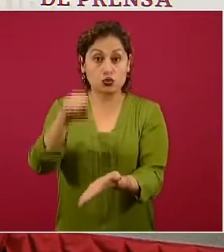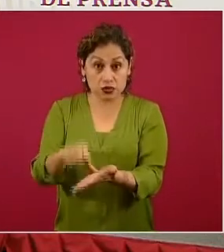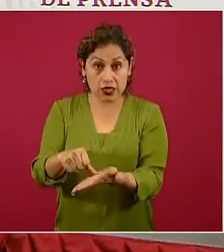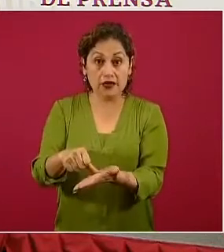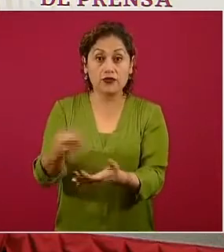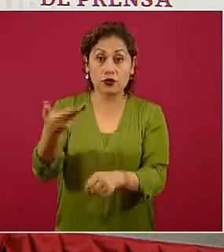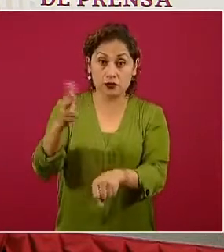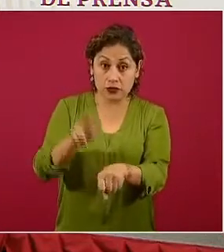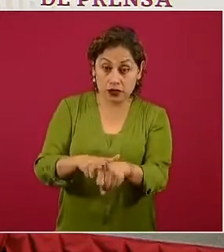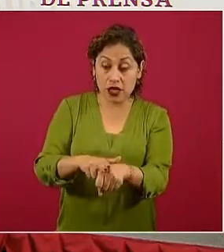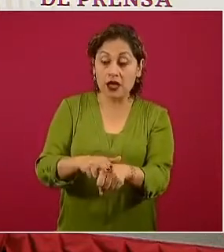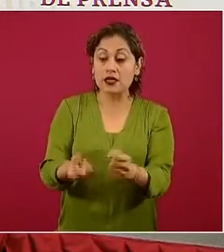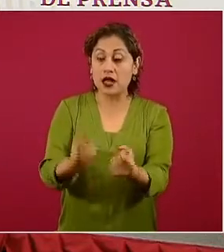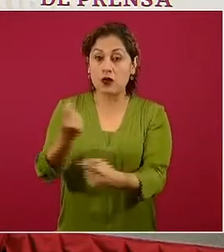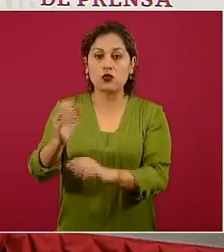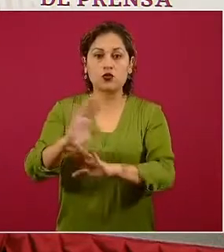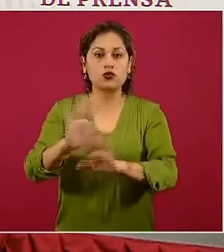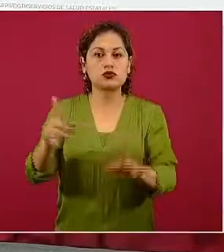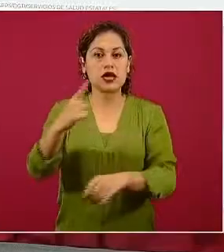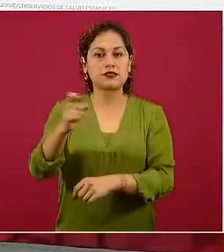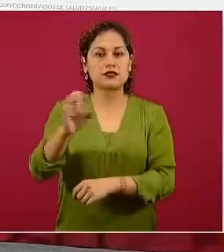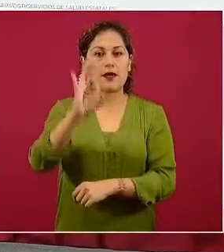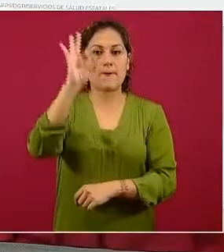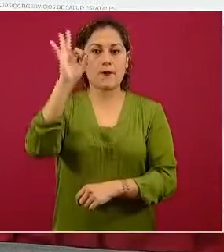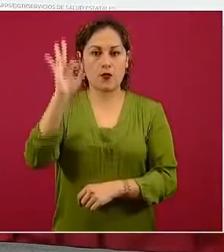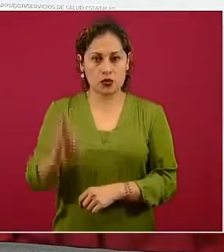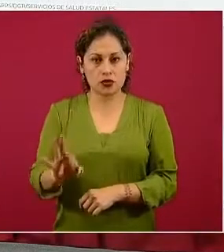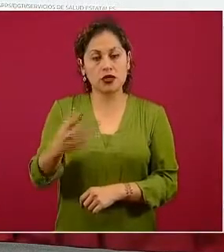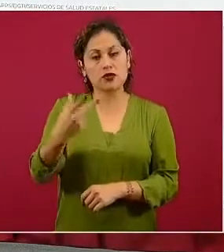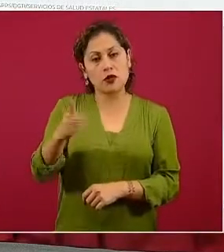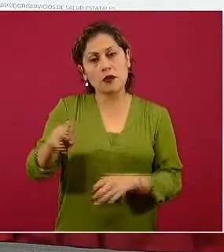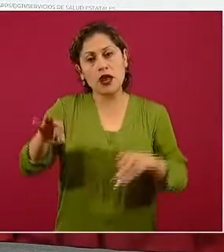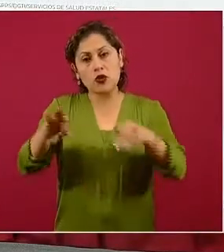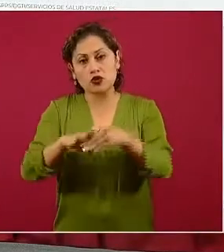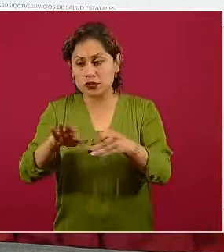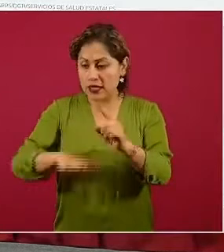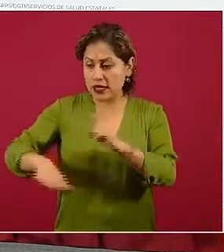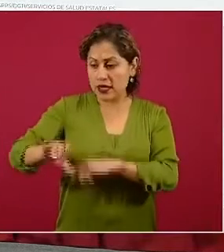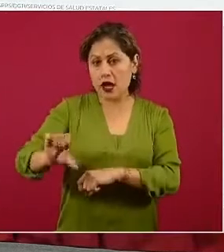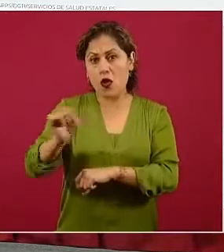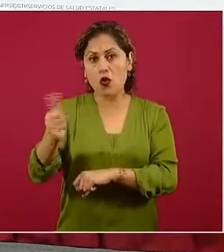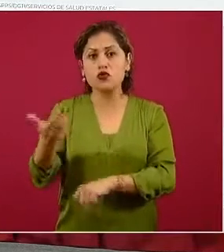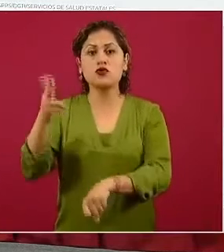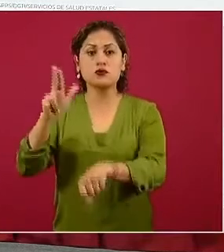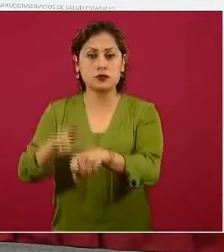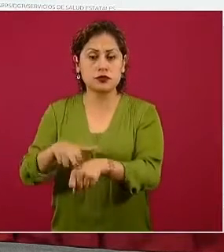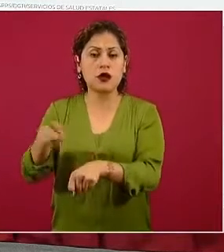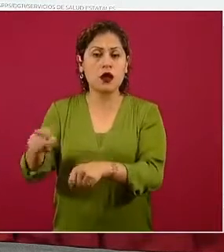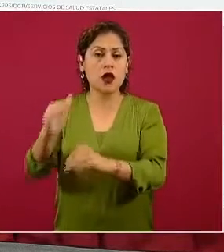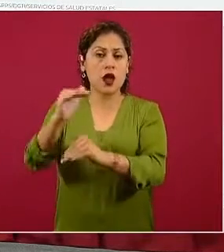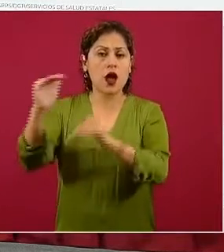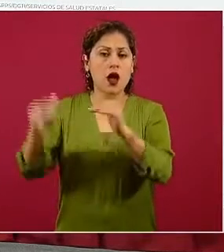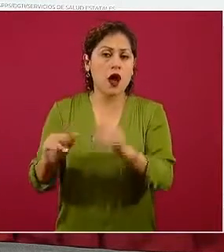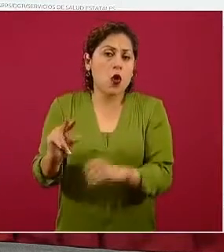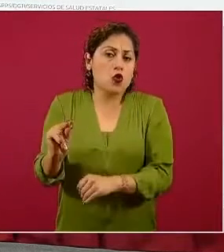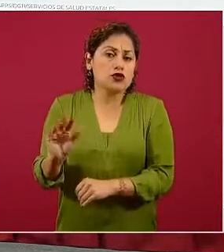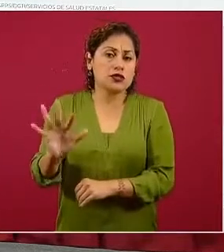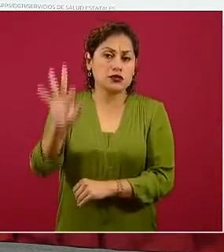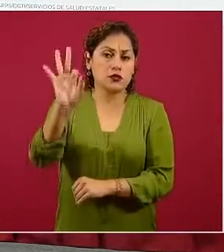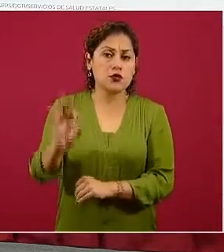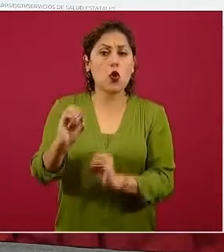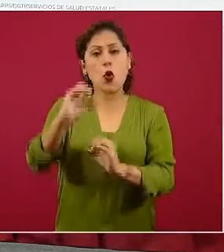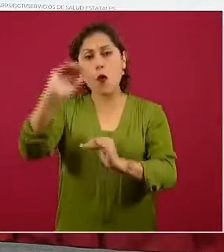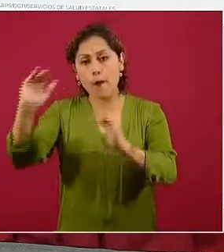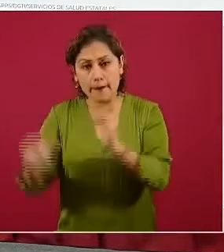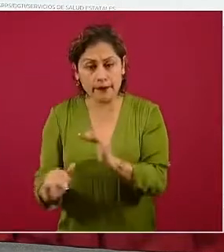100% como tal, pero también pueden haber otras unidades que estén por debajo de ese 85%, y entonces aquí